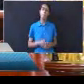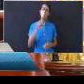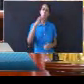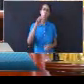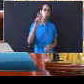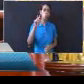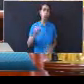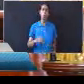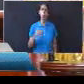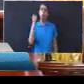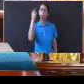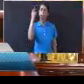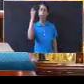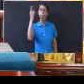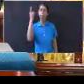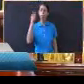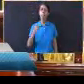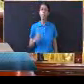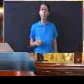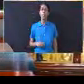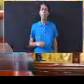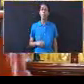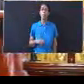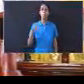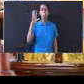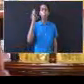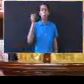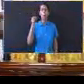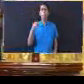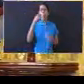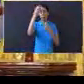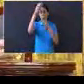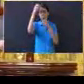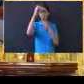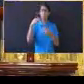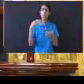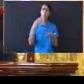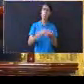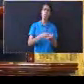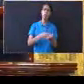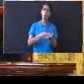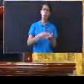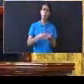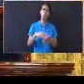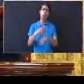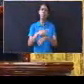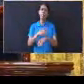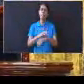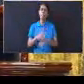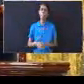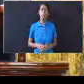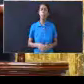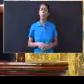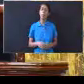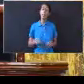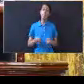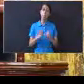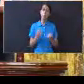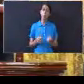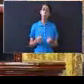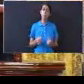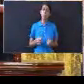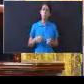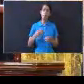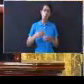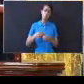Porque la noticia no llegó tan rápido. Entonces pasaron años tributándole a España. Aún